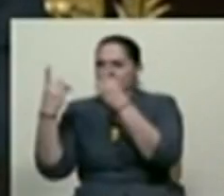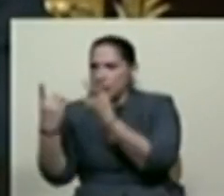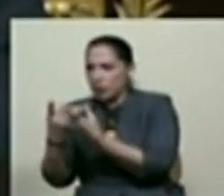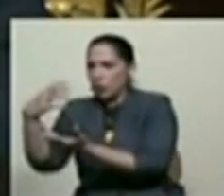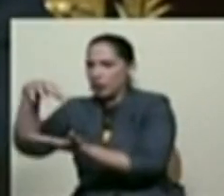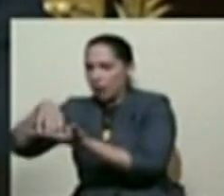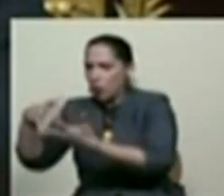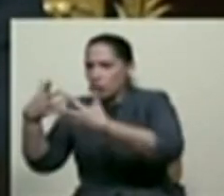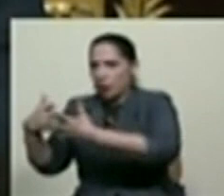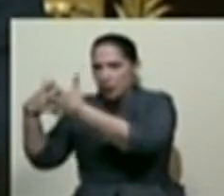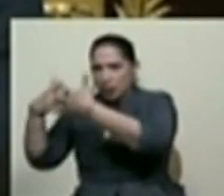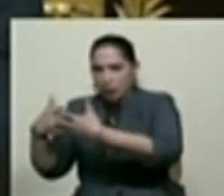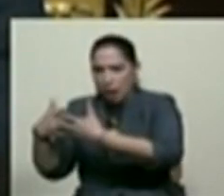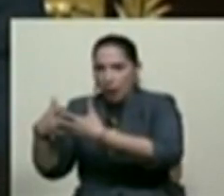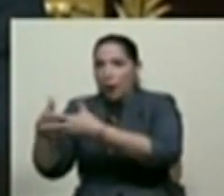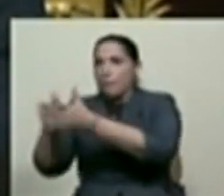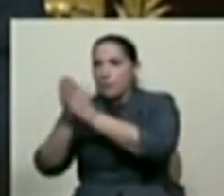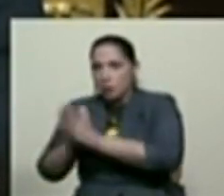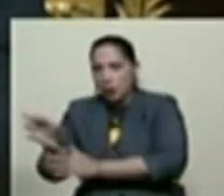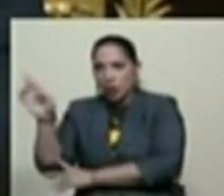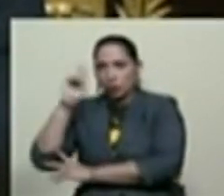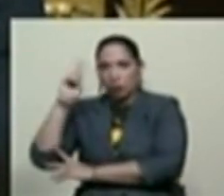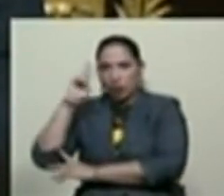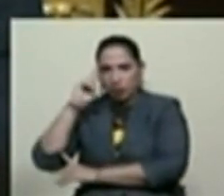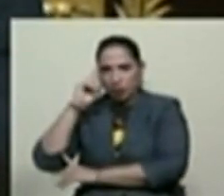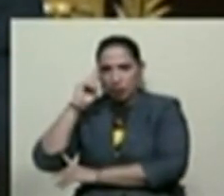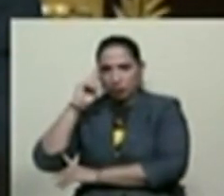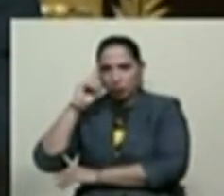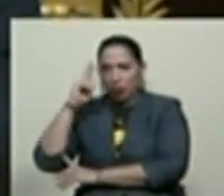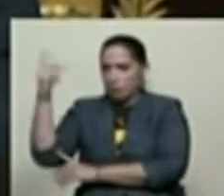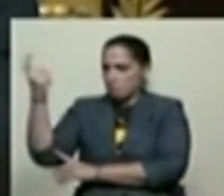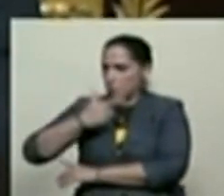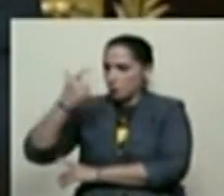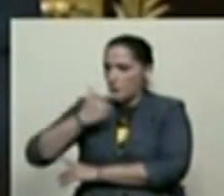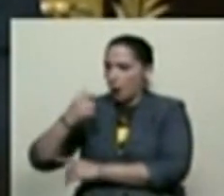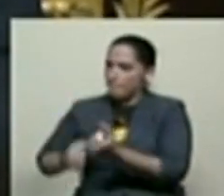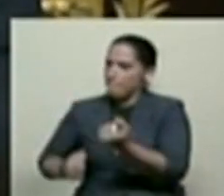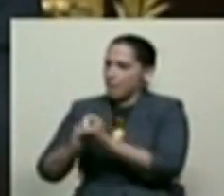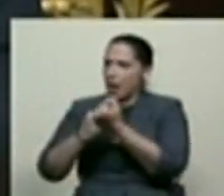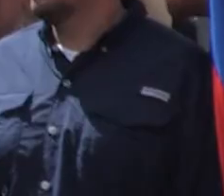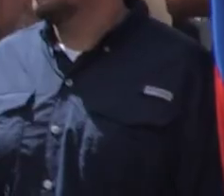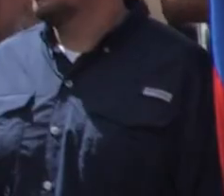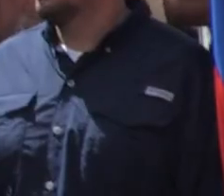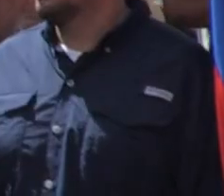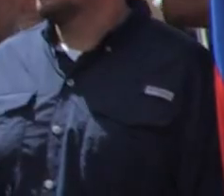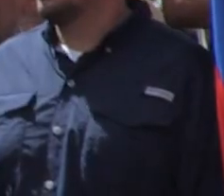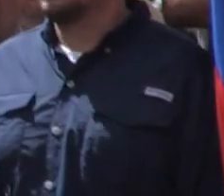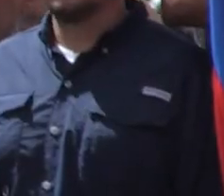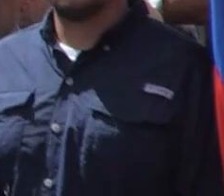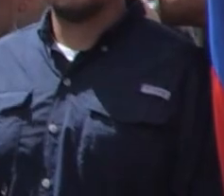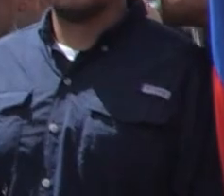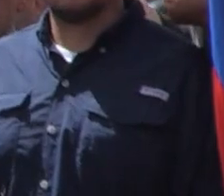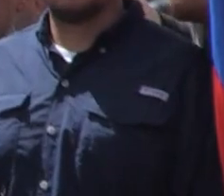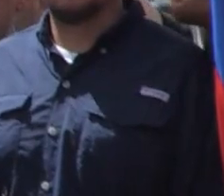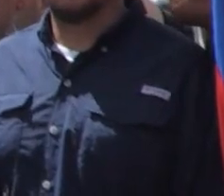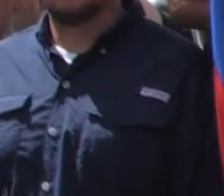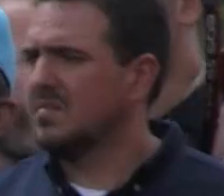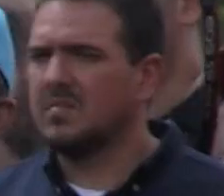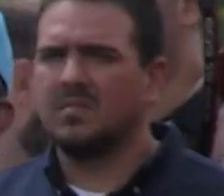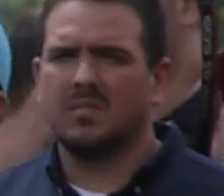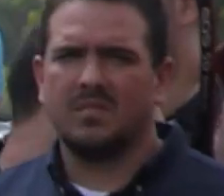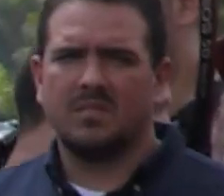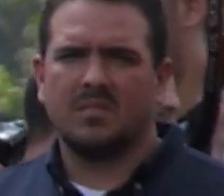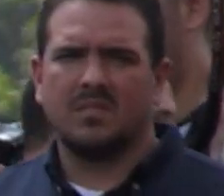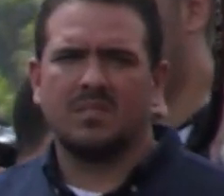El presidente de Venezuela, Nicolás Maduro, se dijo el viernes dispuesto a reunirse con el jefe parlamentario Juan Guaidó, quien se